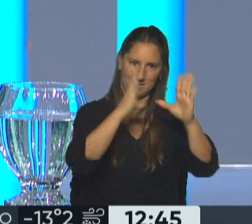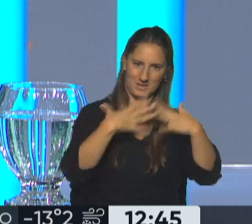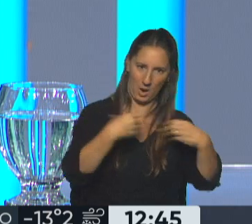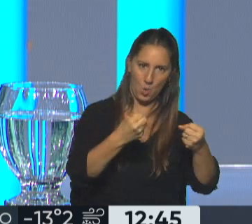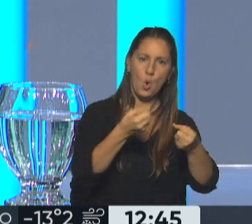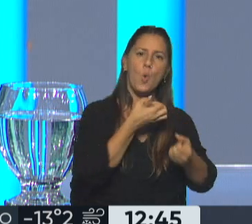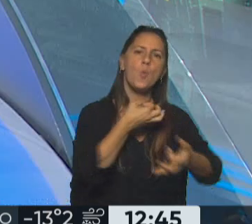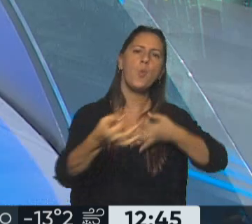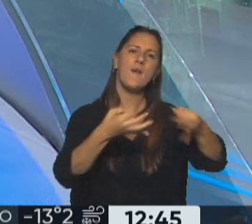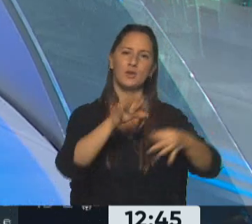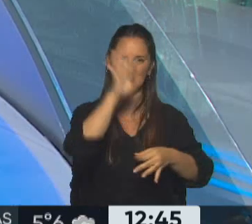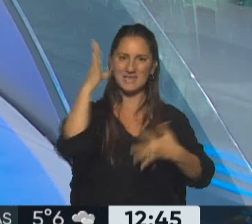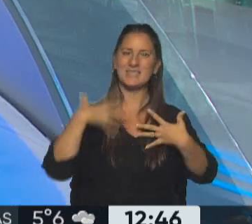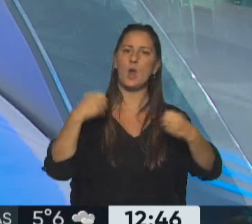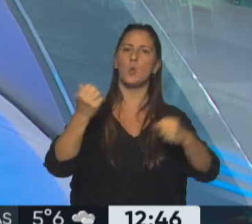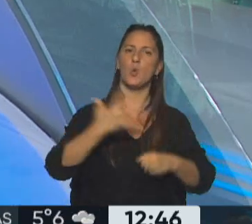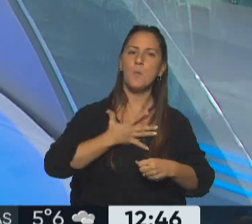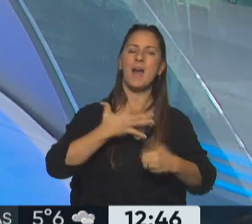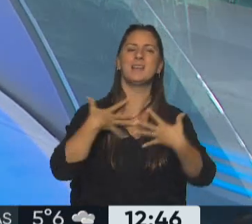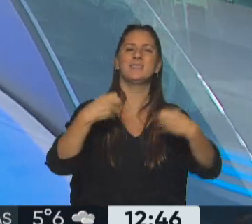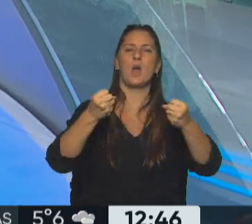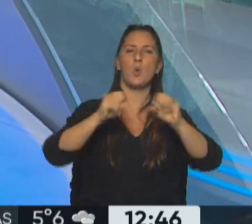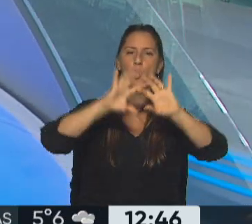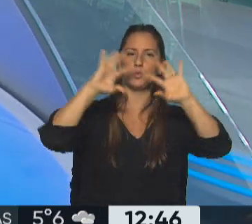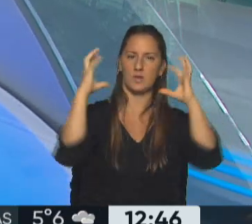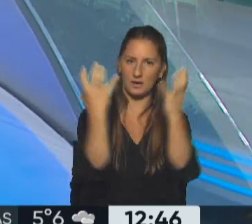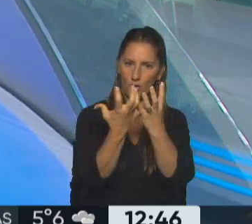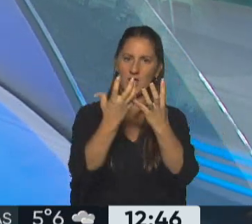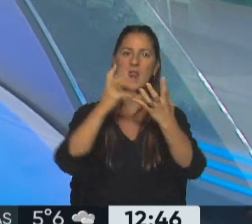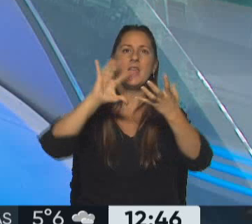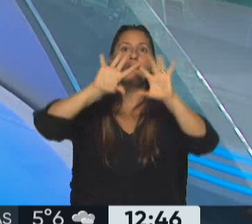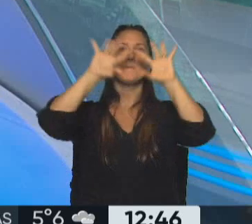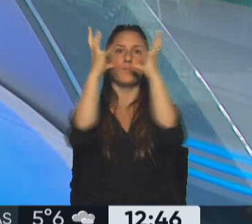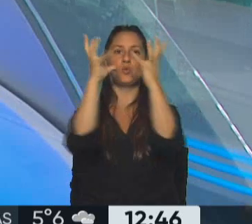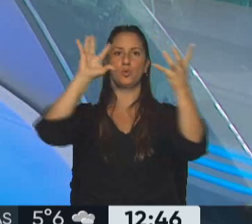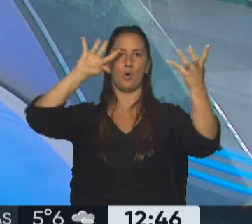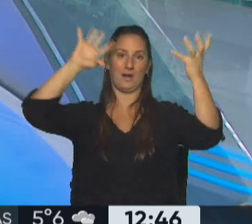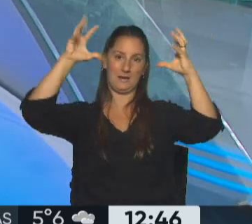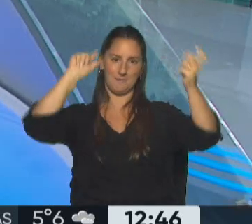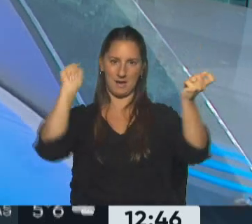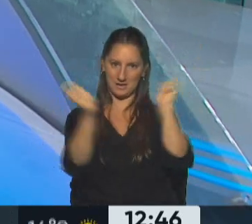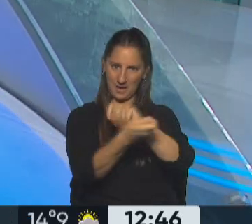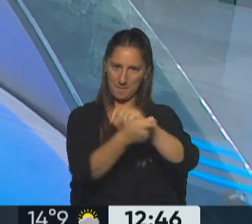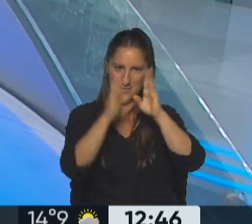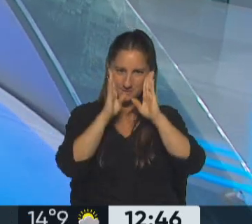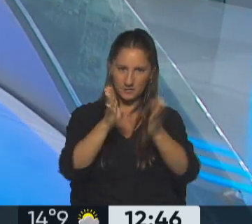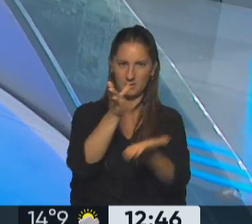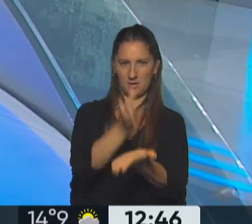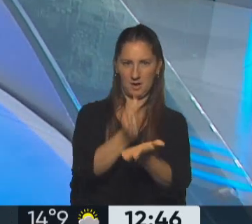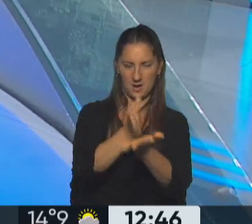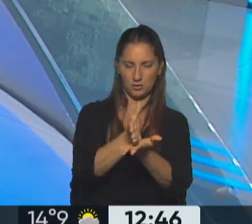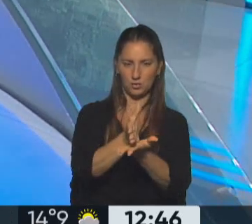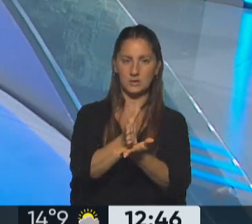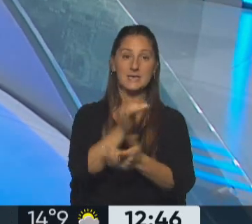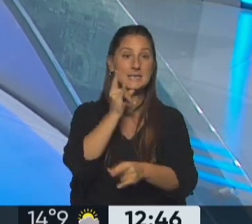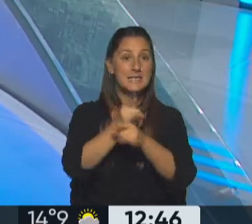indígenas, salud humana, salud planetaria y territorial y cambio climático y un enfoque de derechos. Siempre es muy importante todo lo que